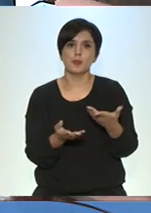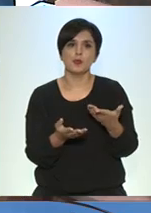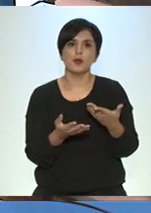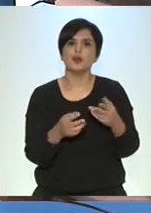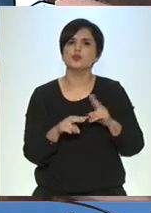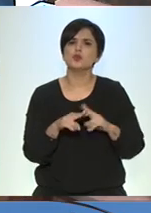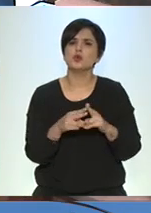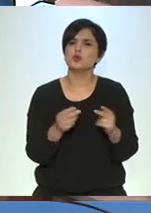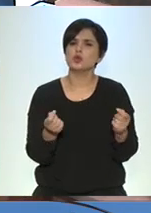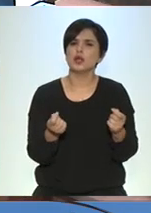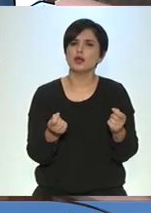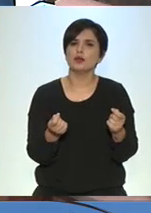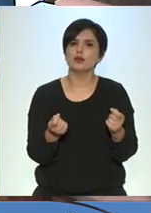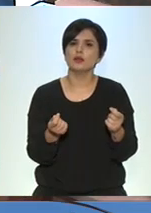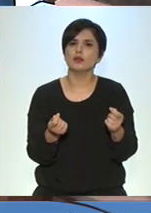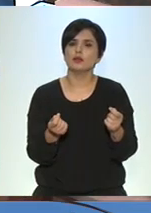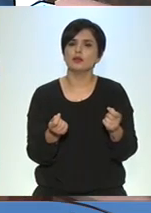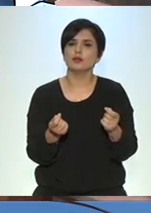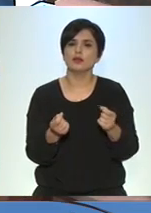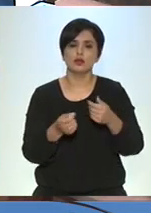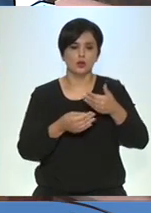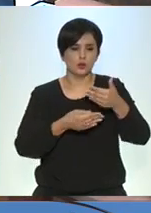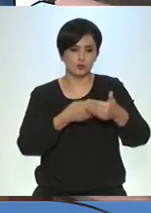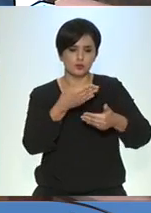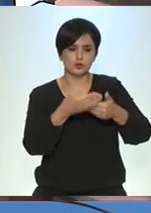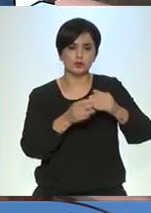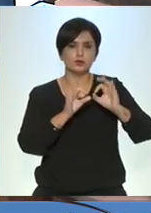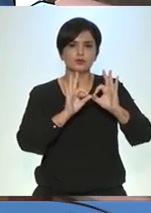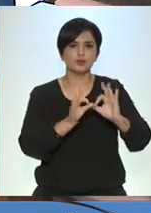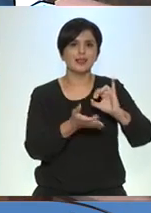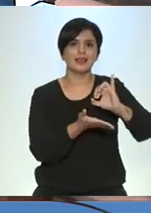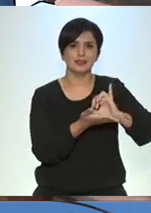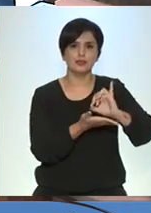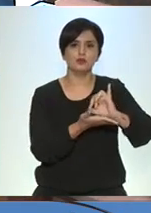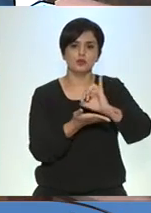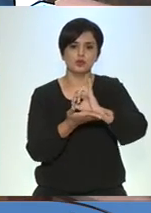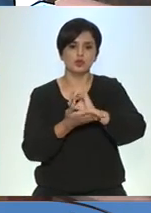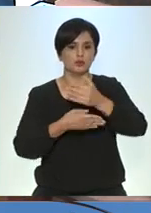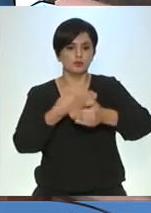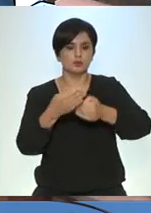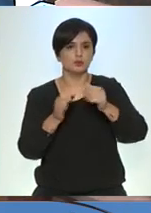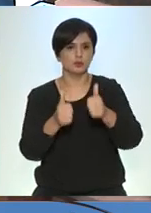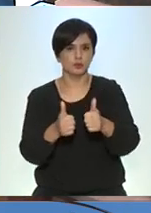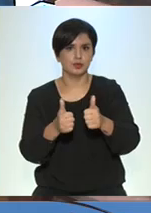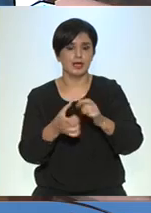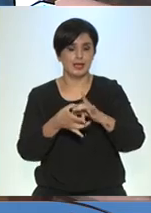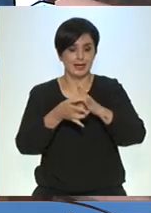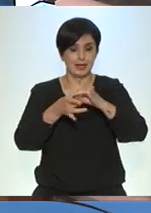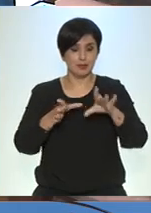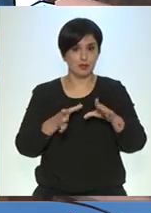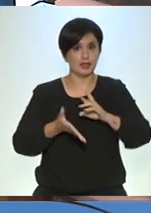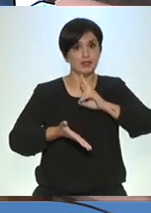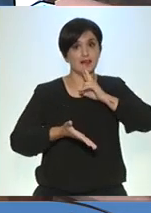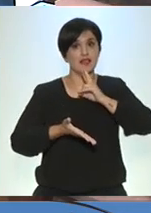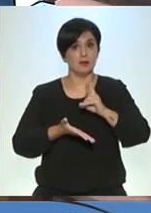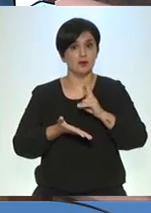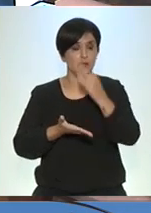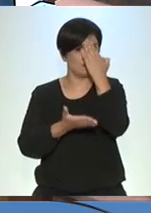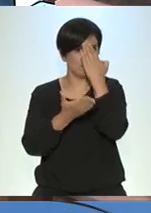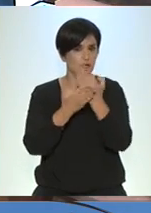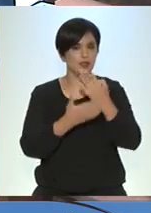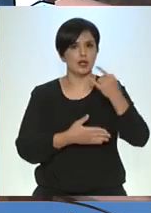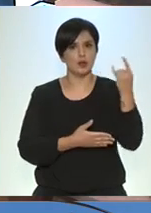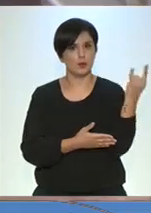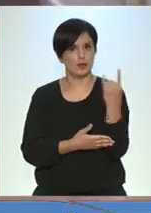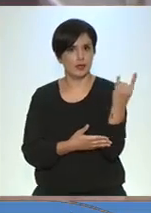resolverse vía un adecuado funcionamiento de las instituciones. La democracia debe ser la respuesta ante las emergencias, pero ello